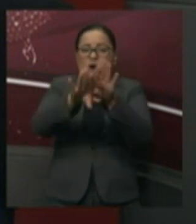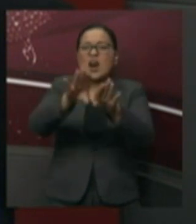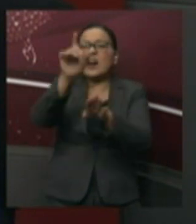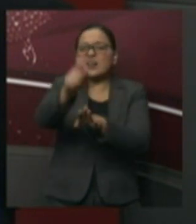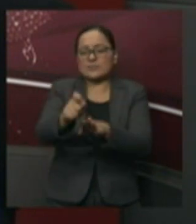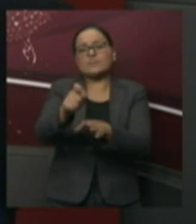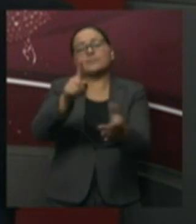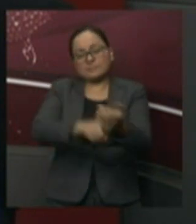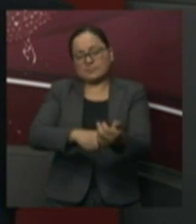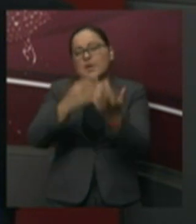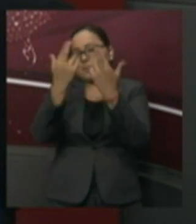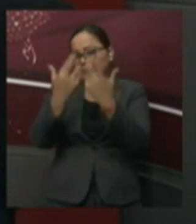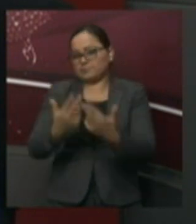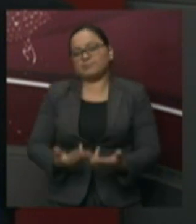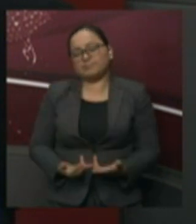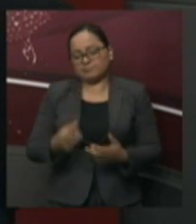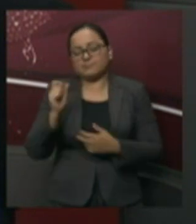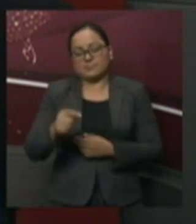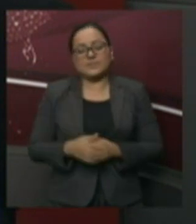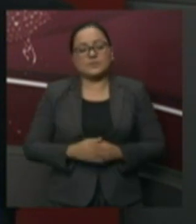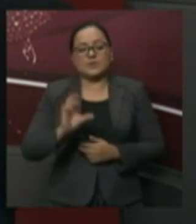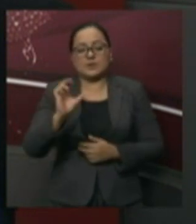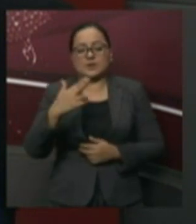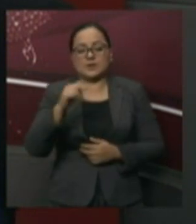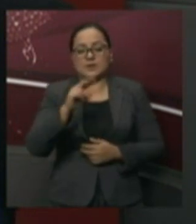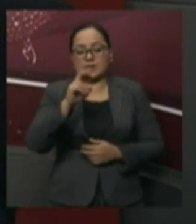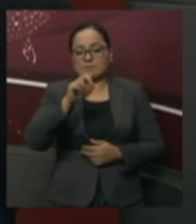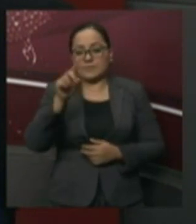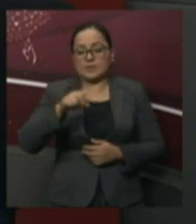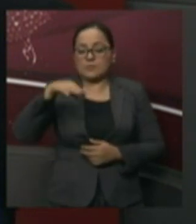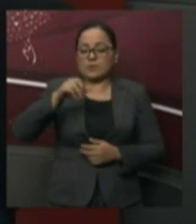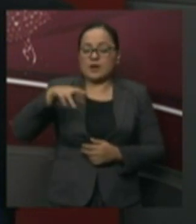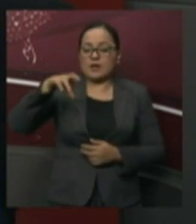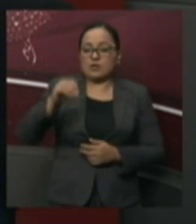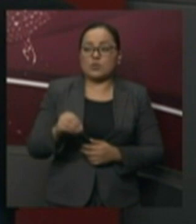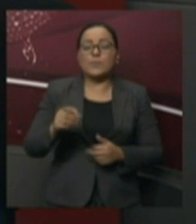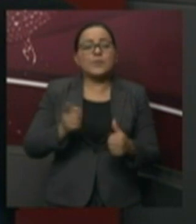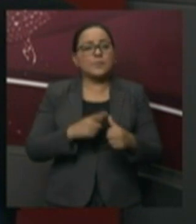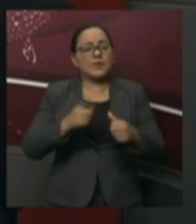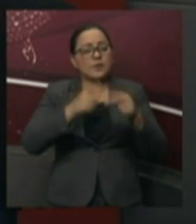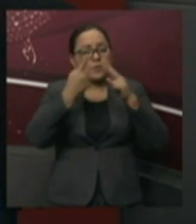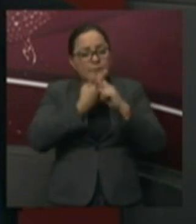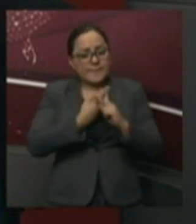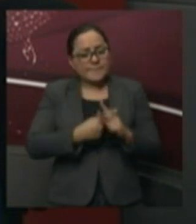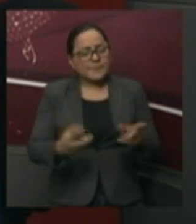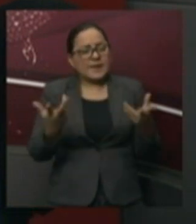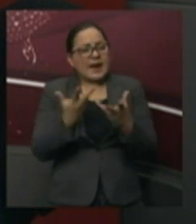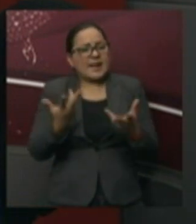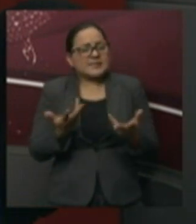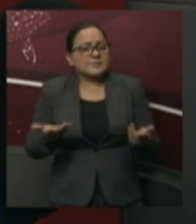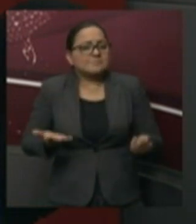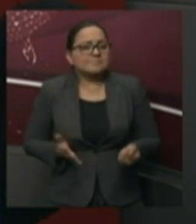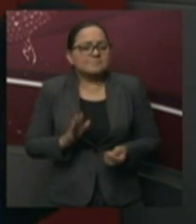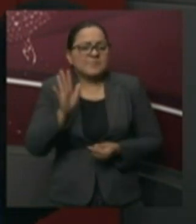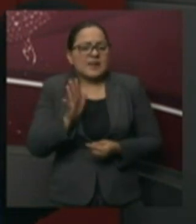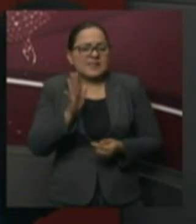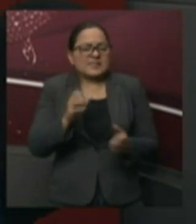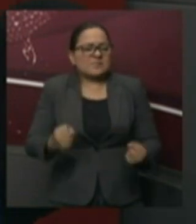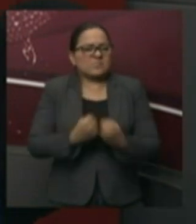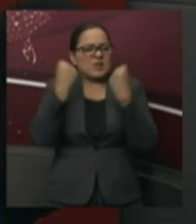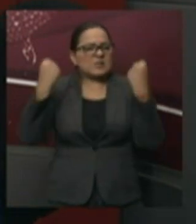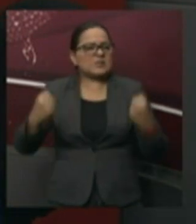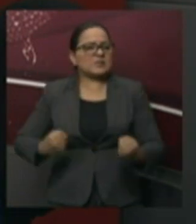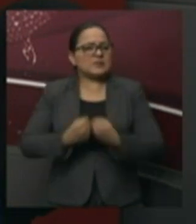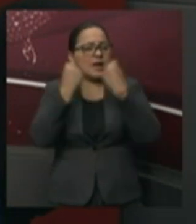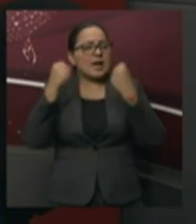la destrucción del mismo. Chávez Morado, por lo tanto, comienza a hacer trabajos, yo creo, de más enfrentamiento.